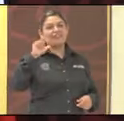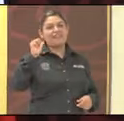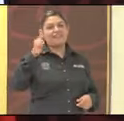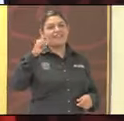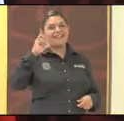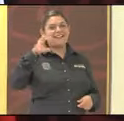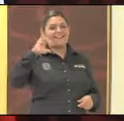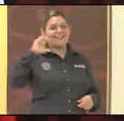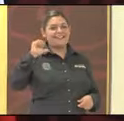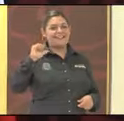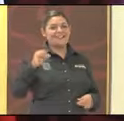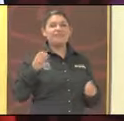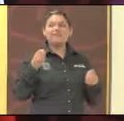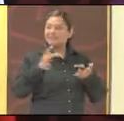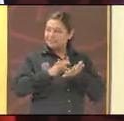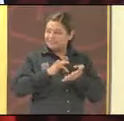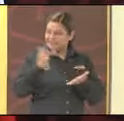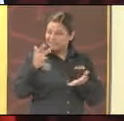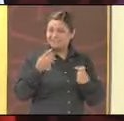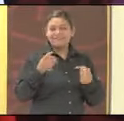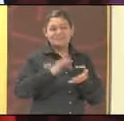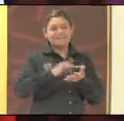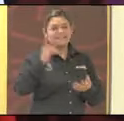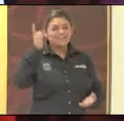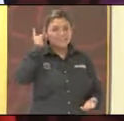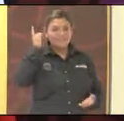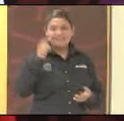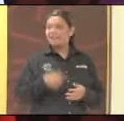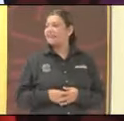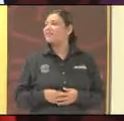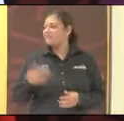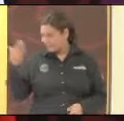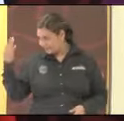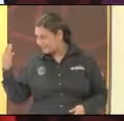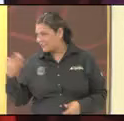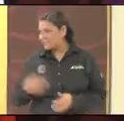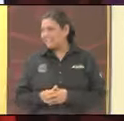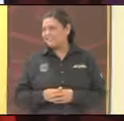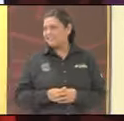Gallardo. Gracias, Dora, por estarnos